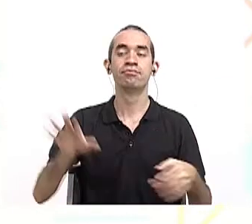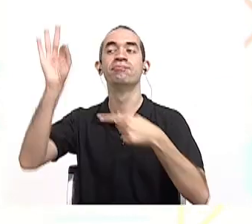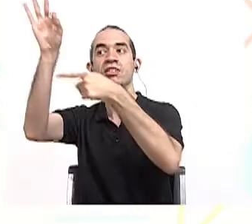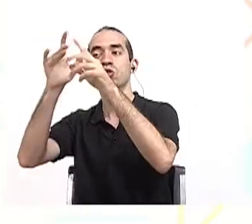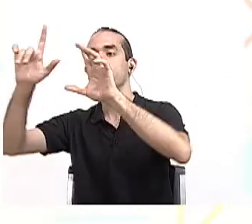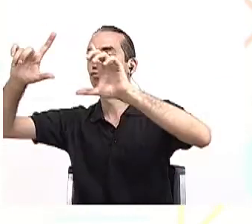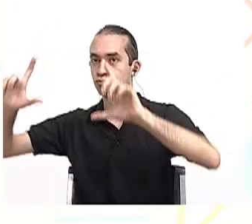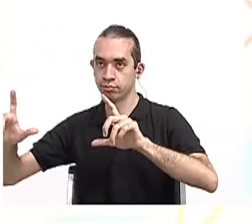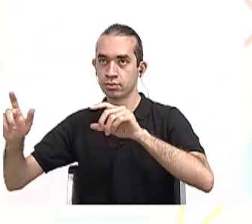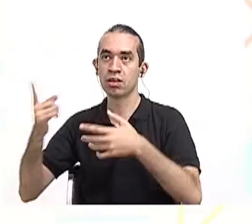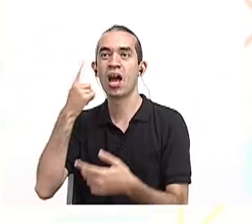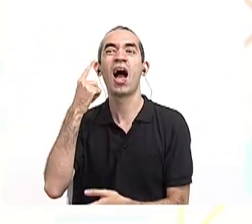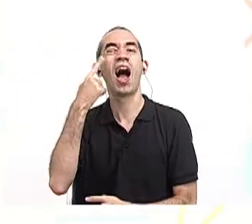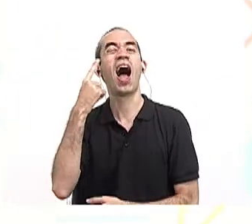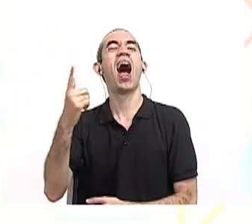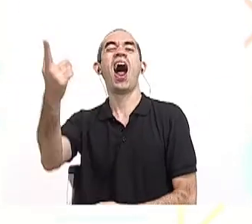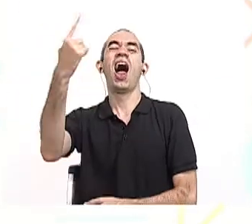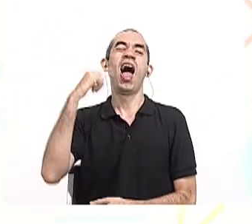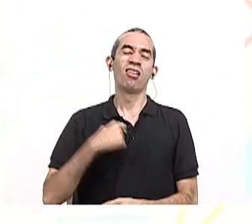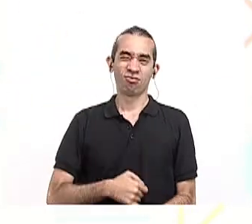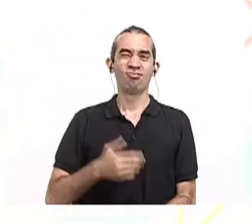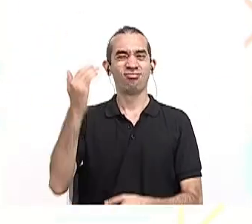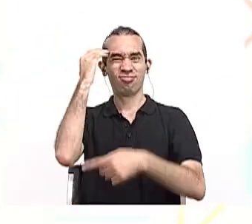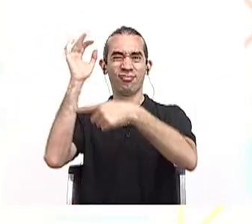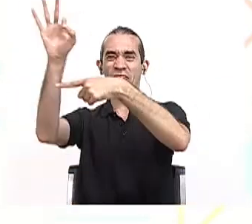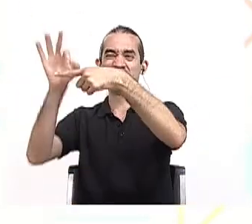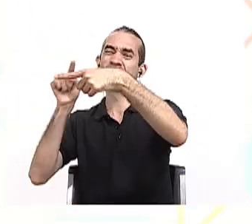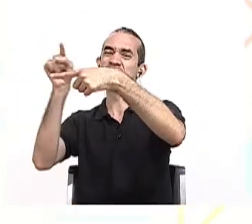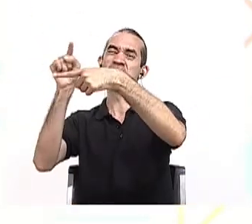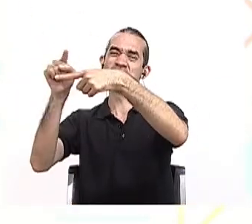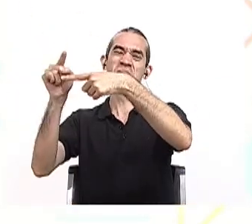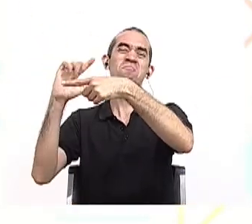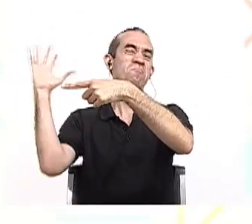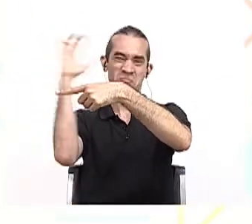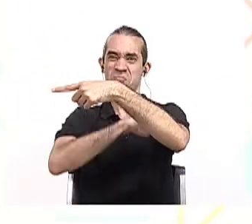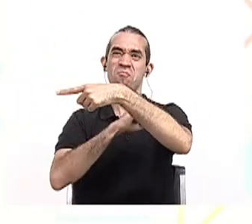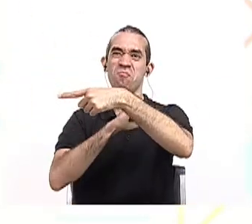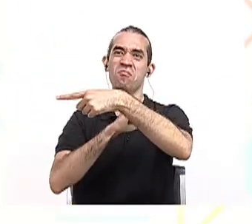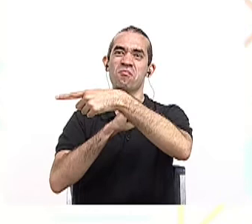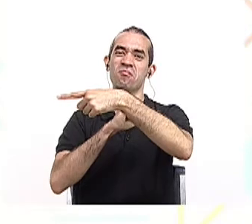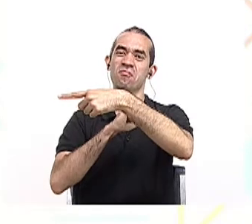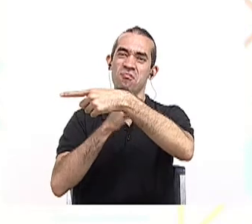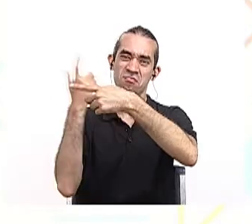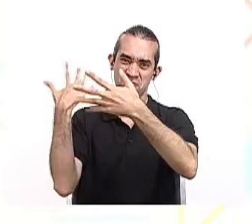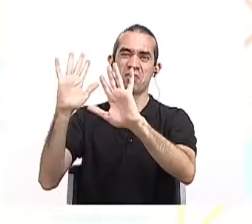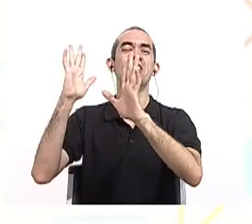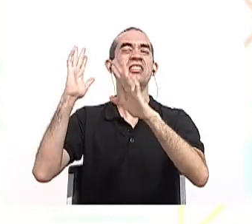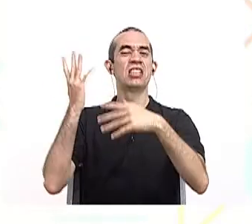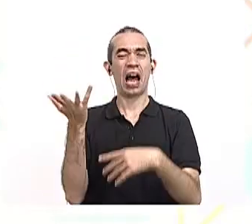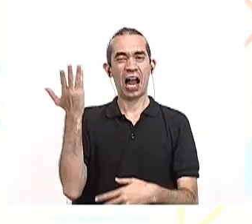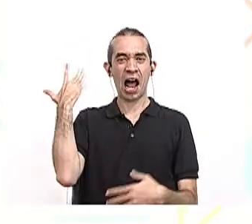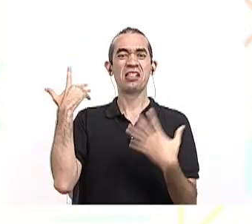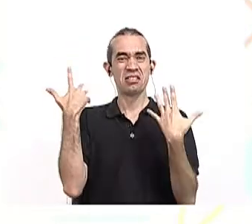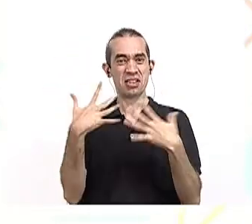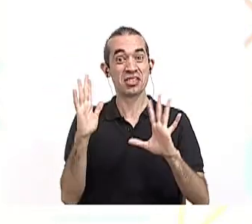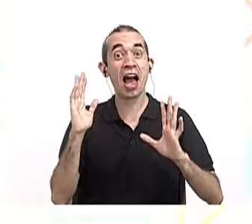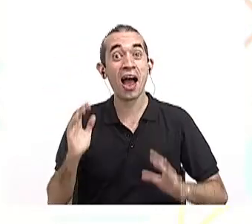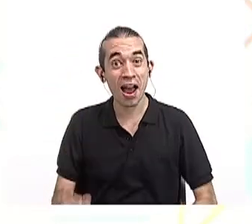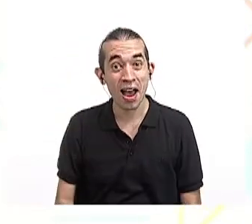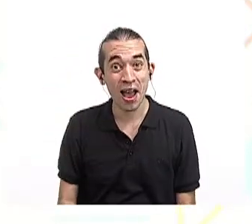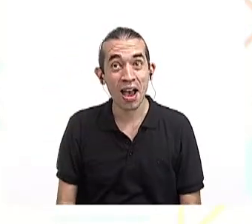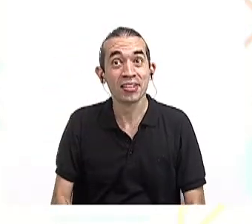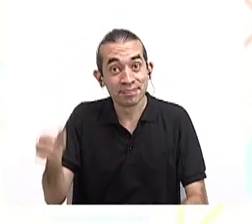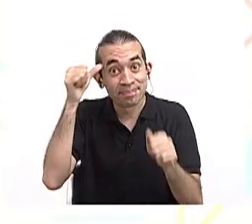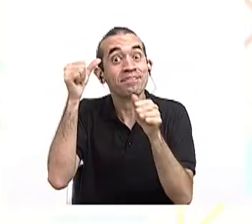En el numerador de la segunda fracción viene algo que ya hicimos anteriormente.